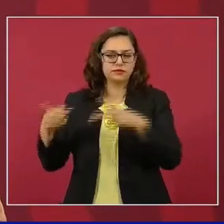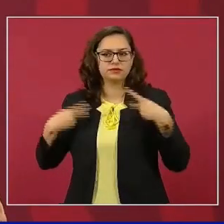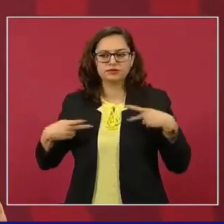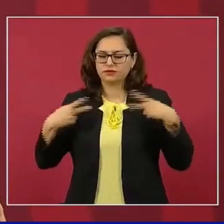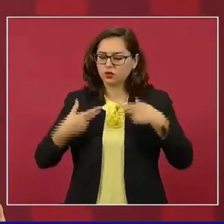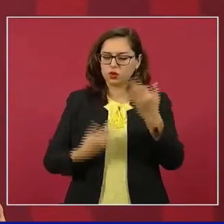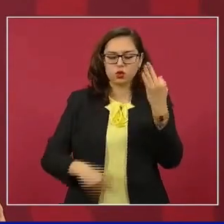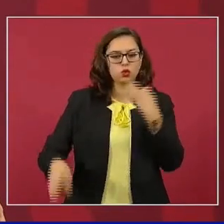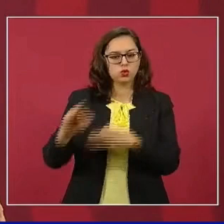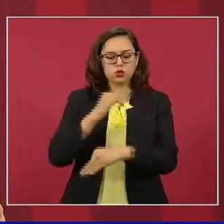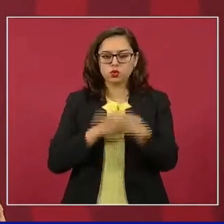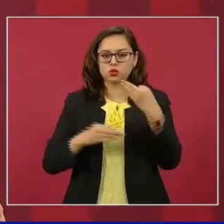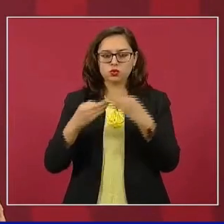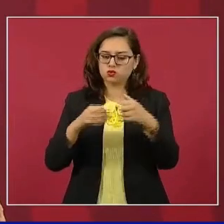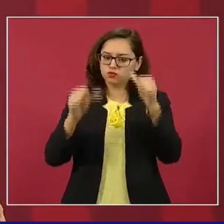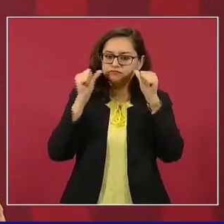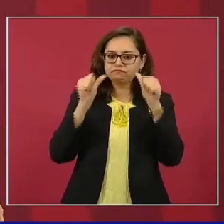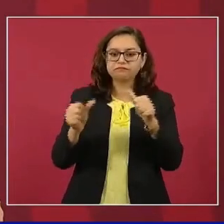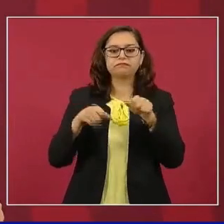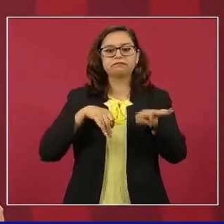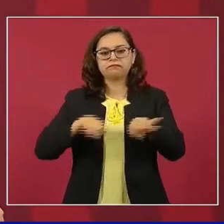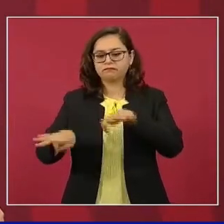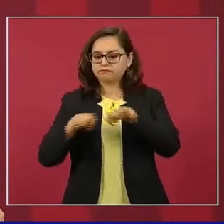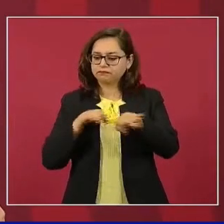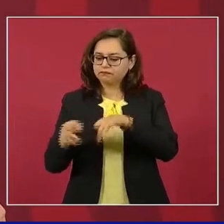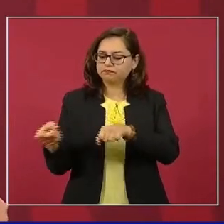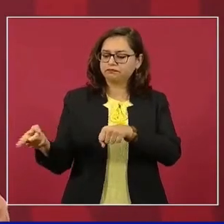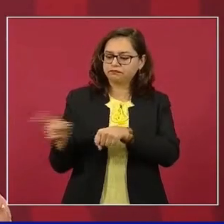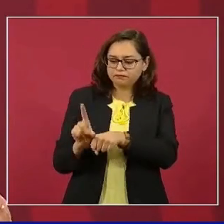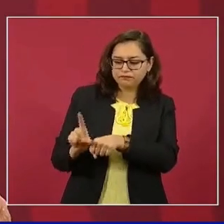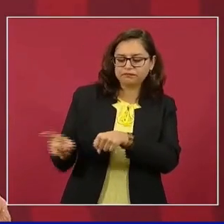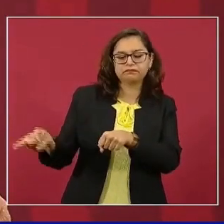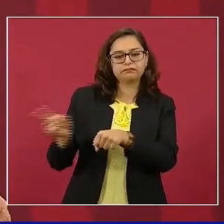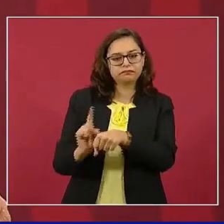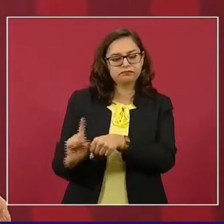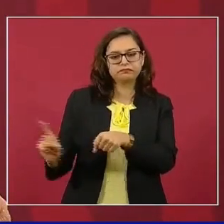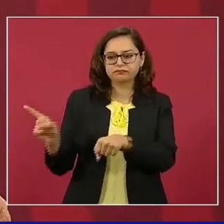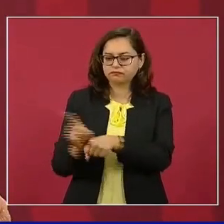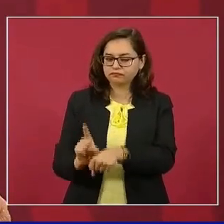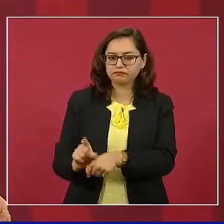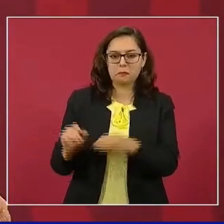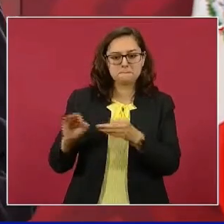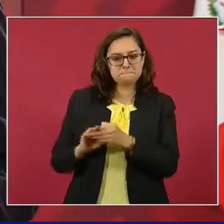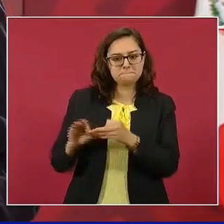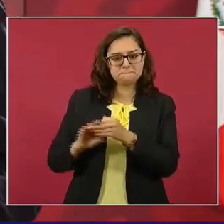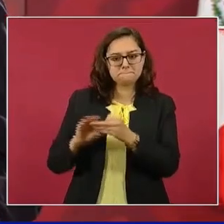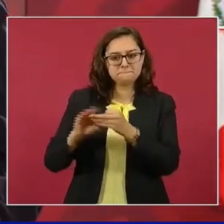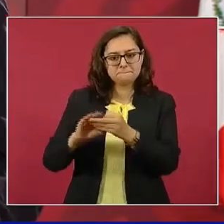ciudadanos, y por eso trabajamos todos los días